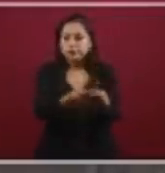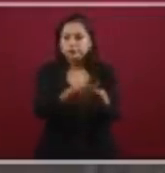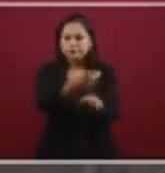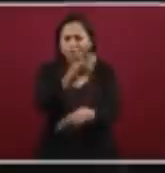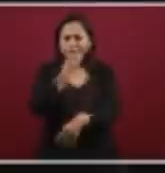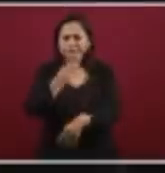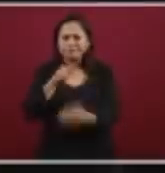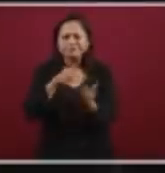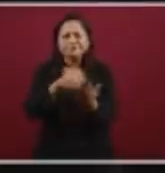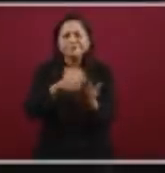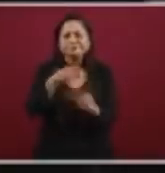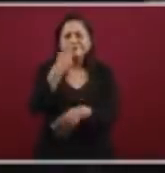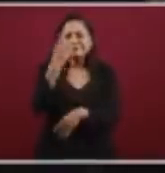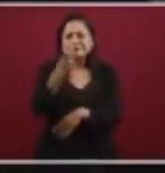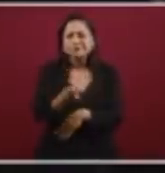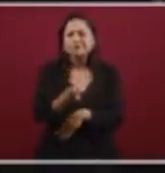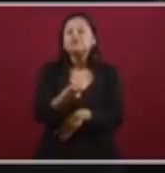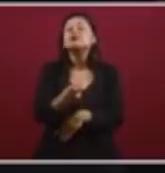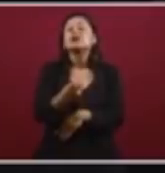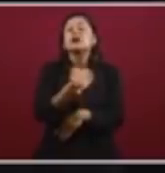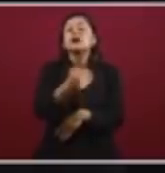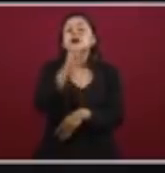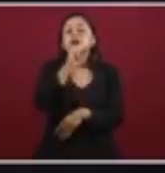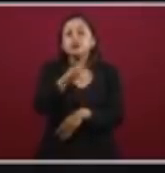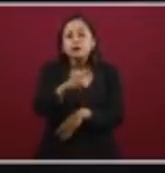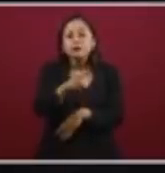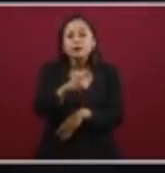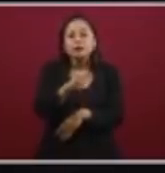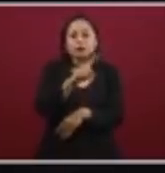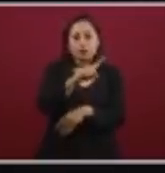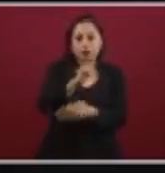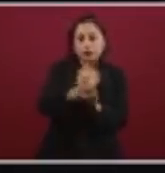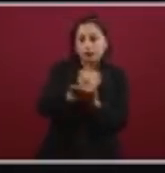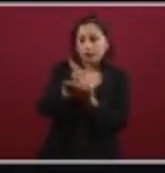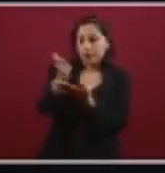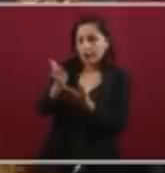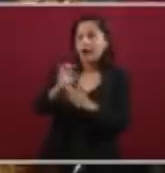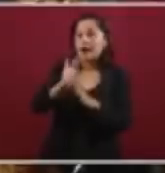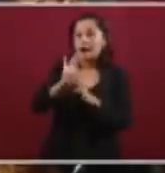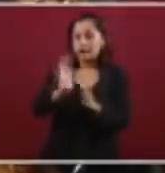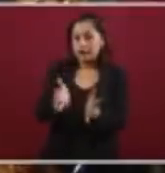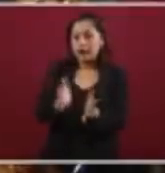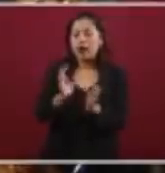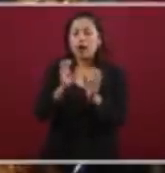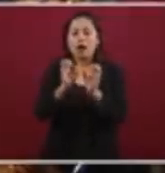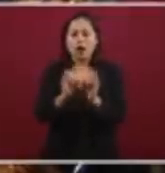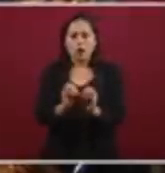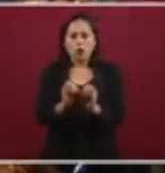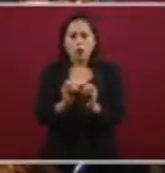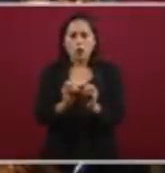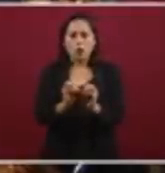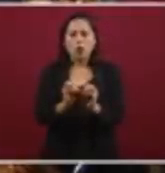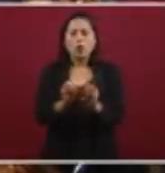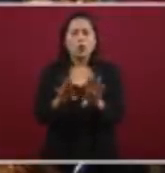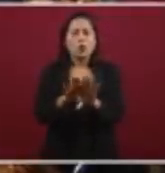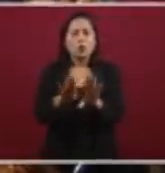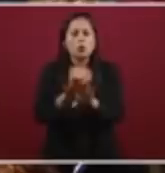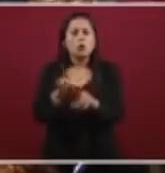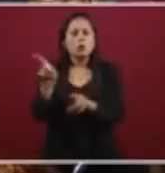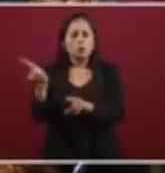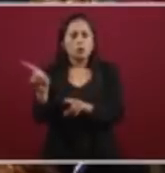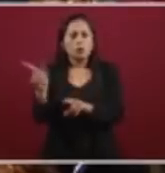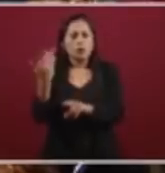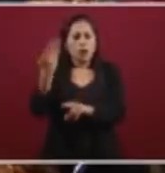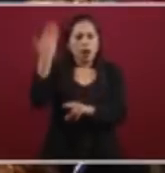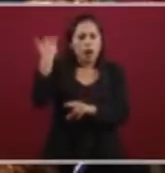en qué condiciones están ahora cuánto se les va a pagar y csif si se firmó algún contrato o acuerdo y